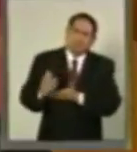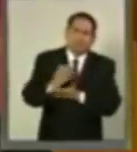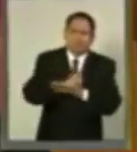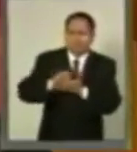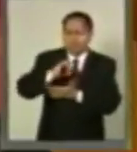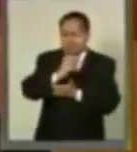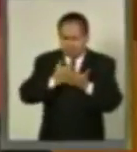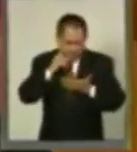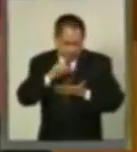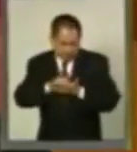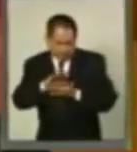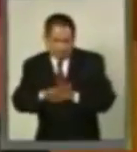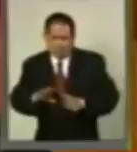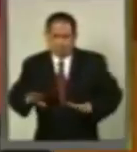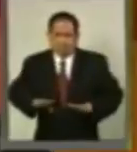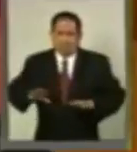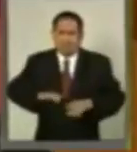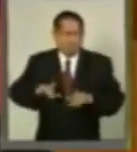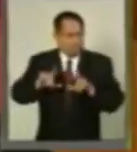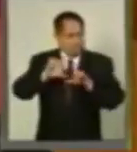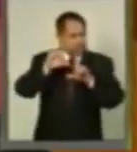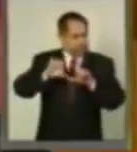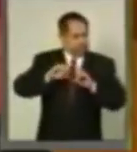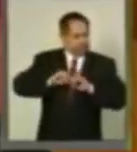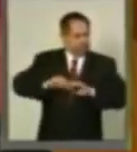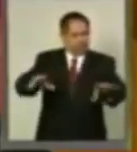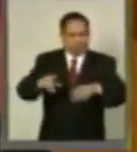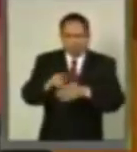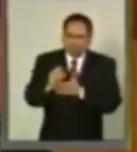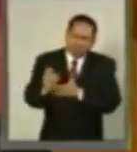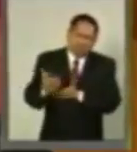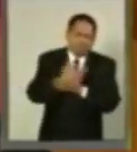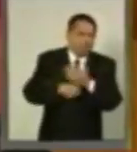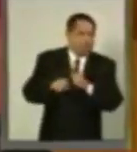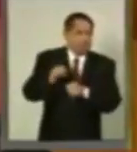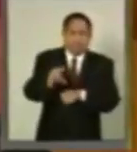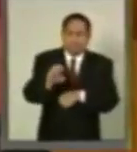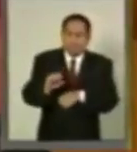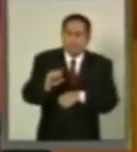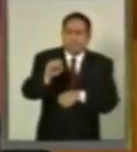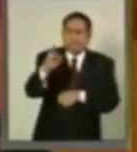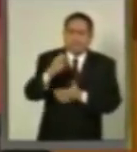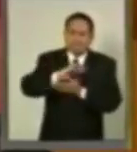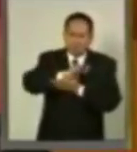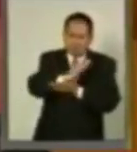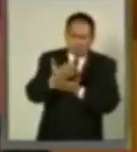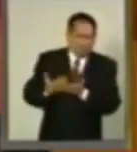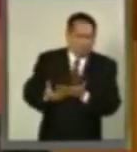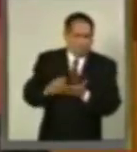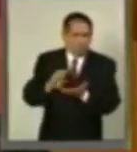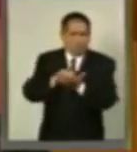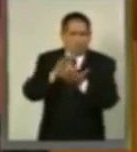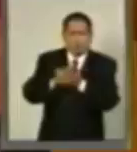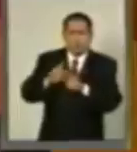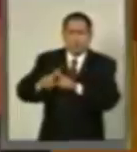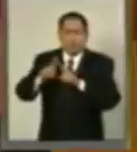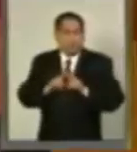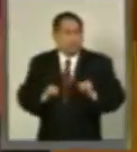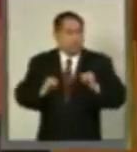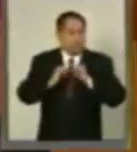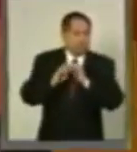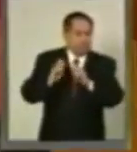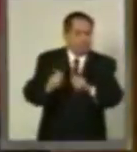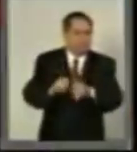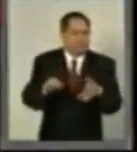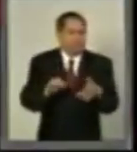según se ha registrado en un medio nacional, cerca de 63 contratos por parte de diversas instancias